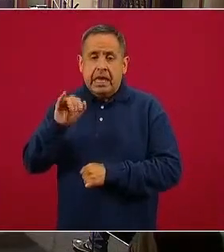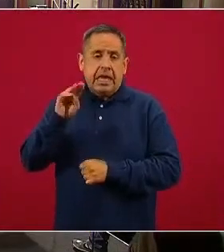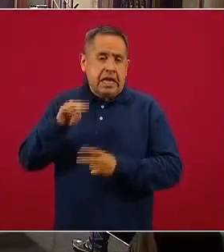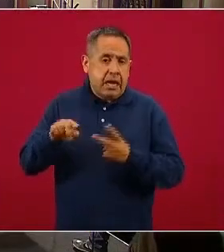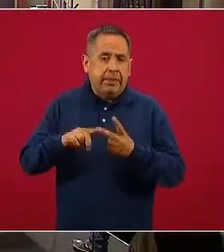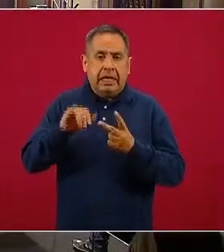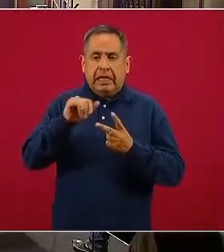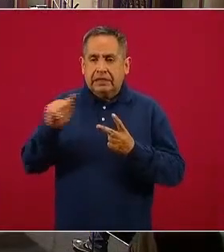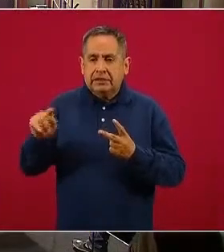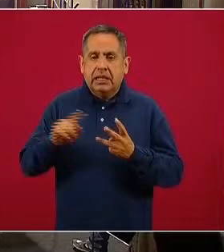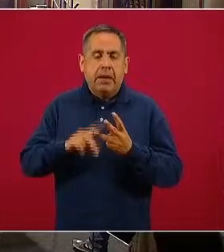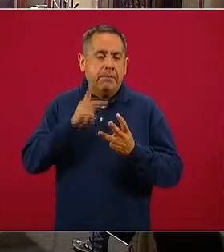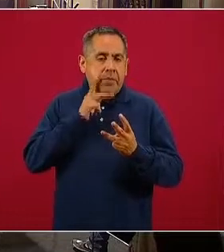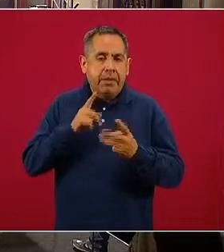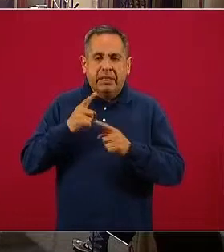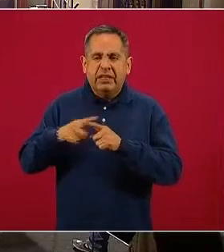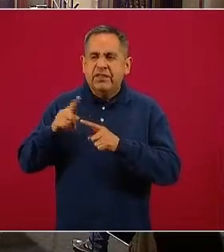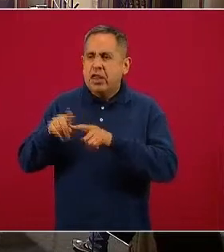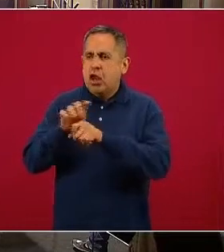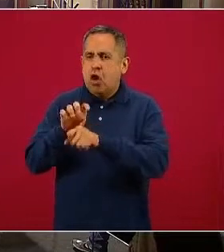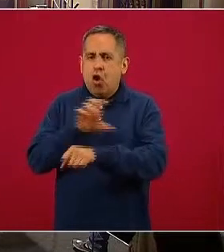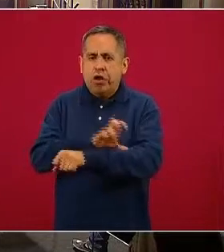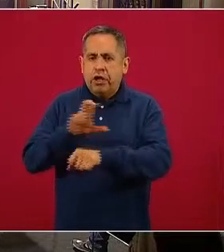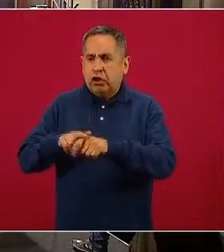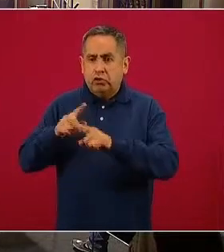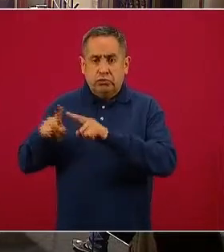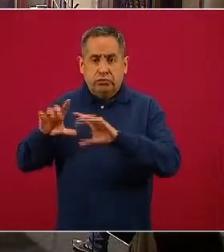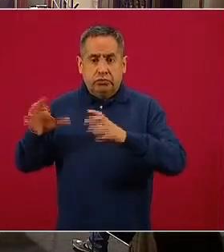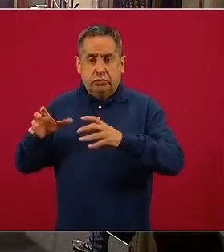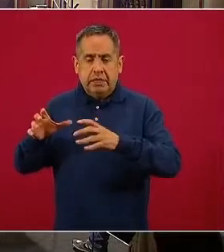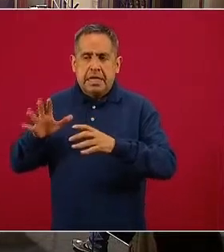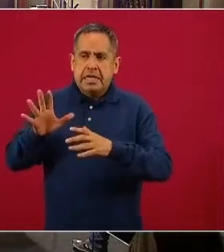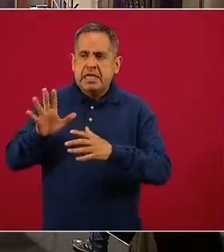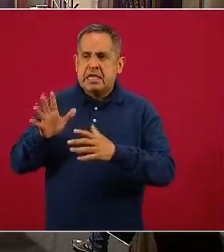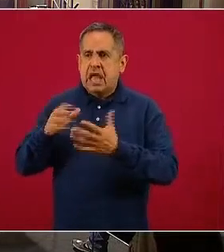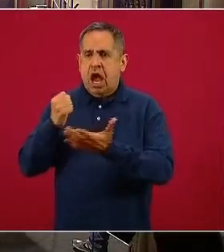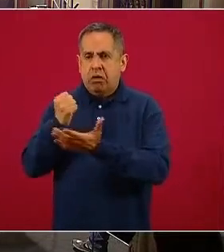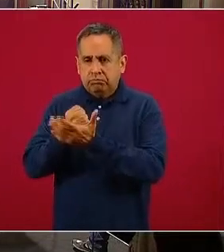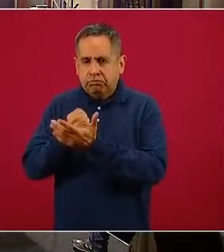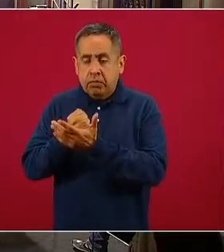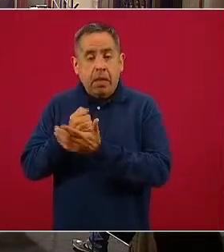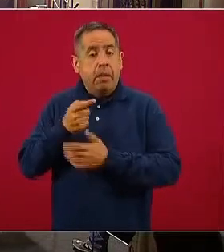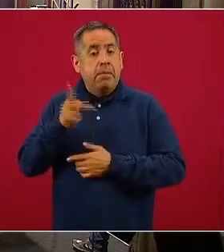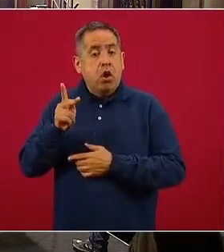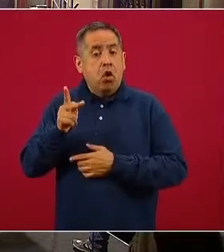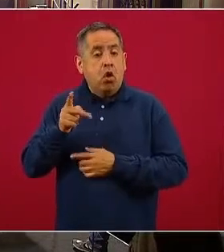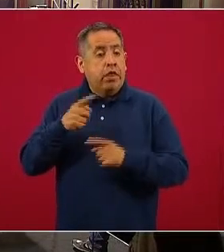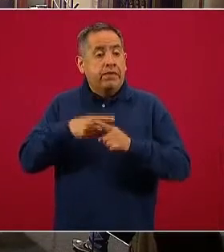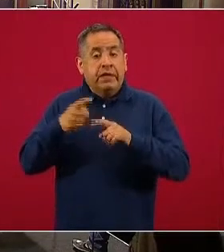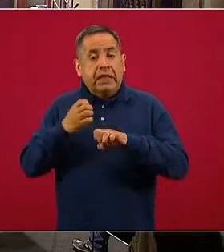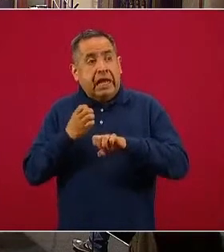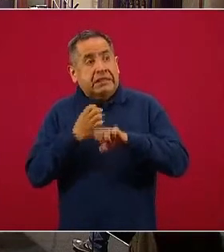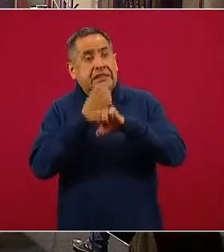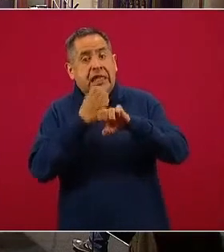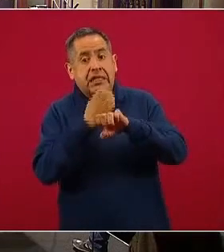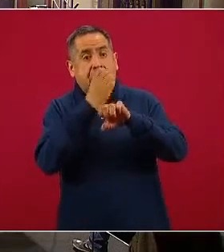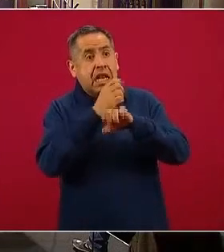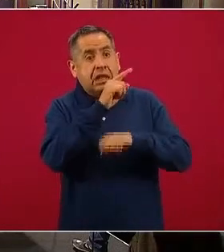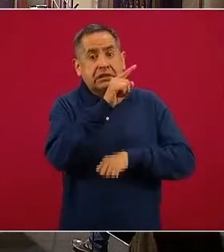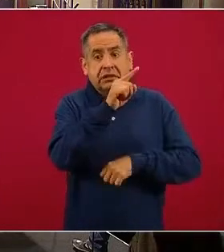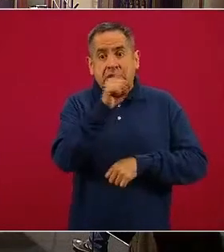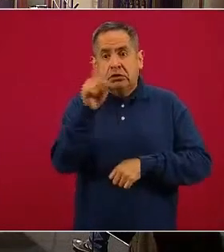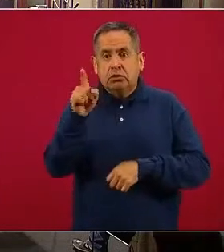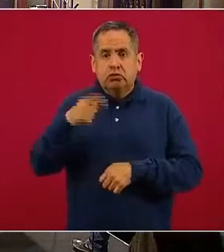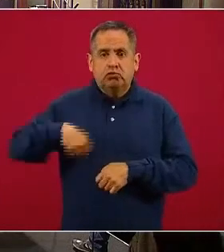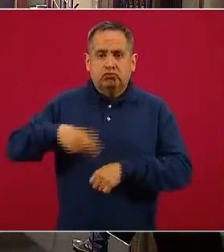de la coordinación de institutos, ya se validaron, pero las unidades que dependen más de los servicios estatales de salud, estamos en el